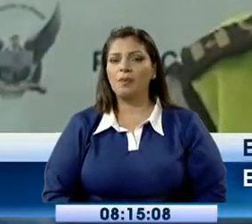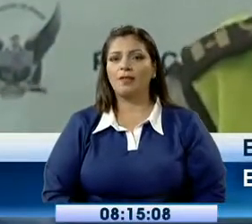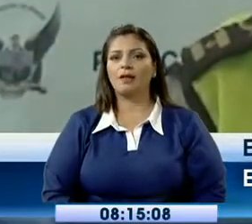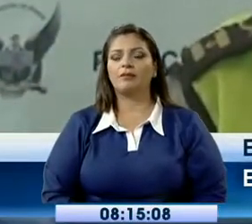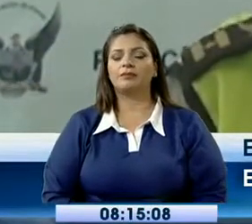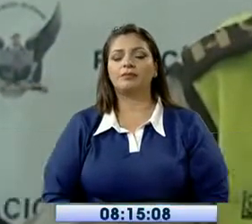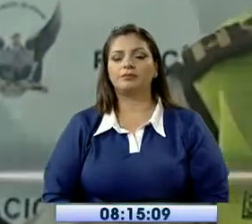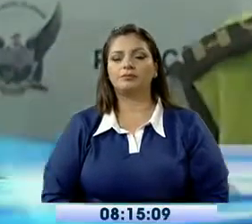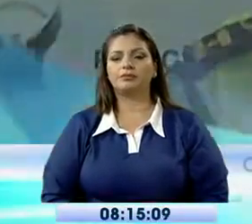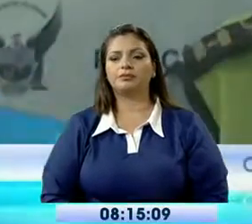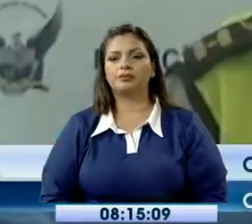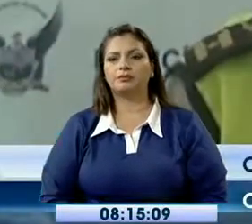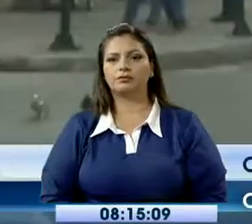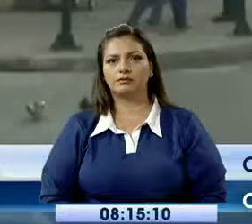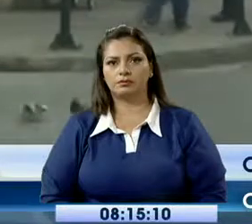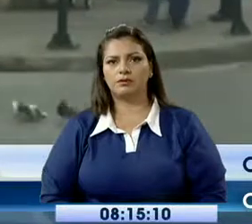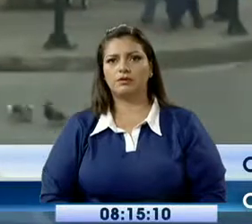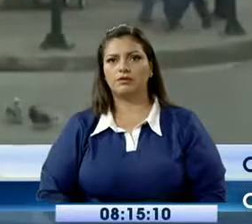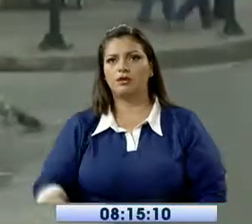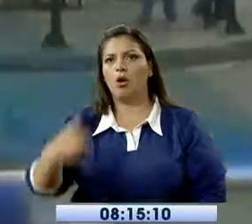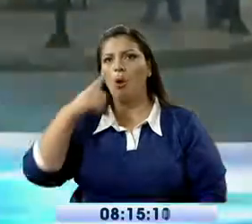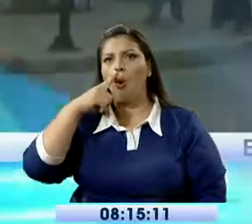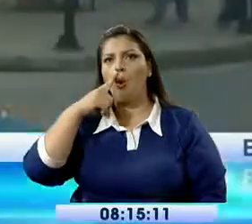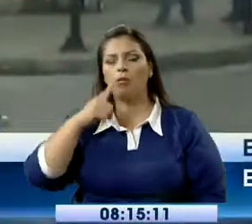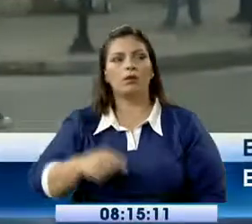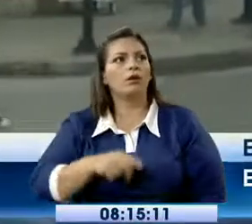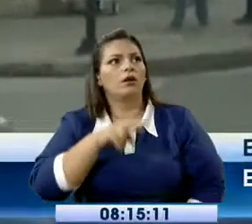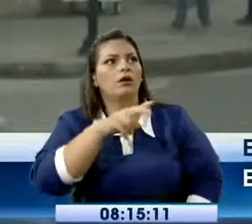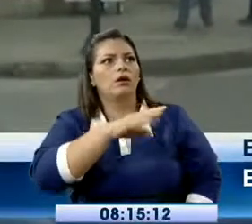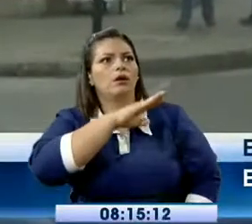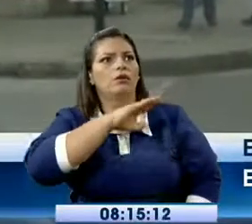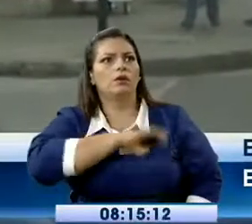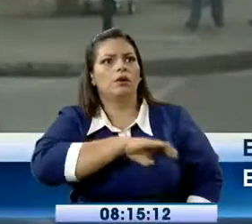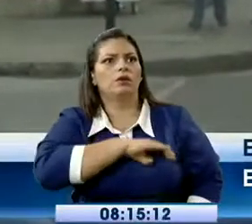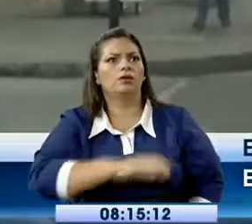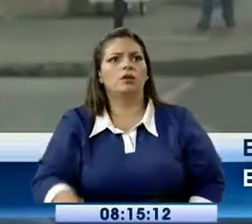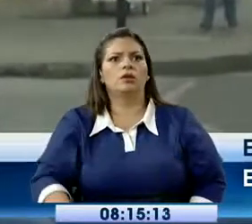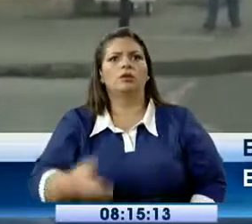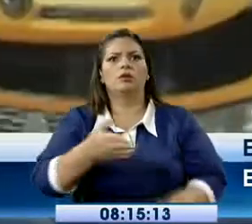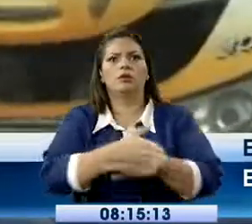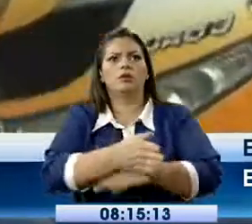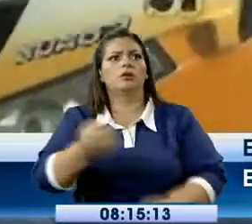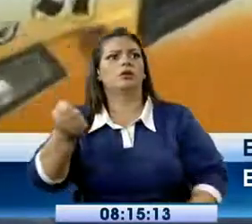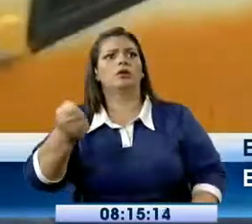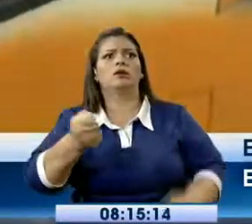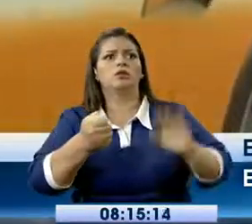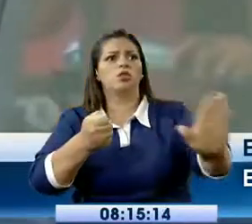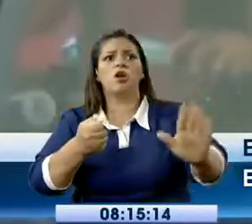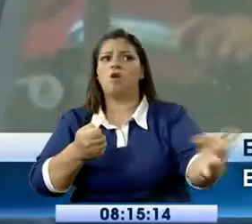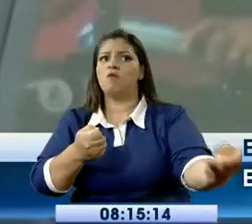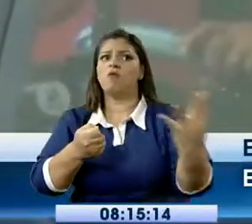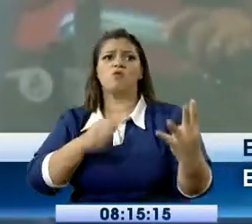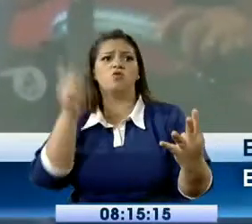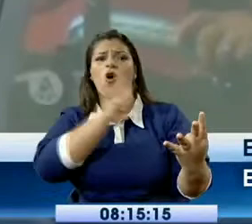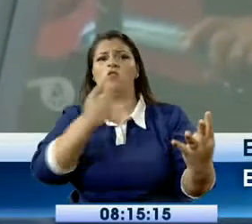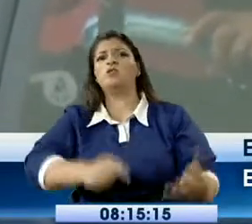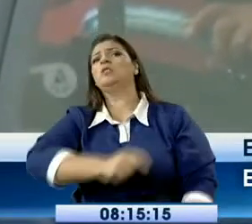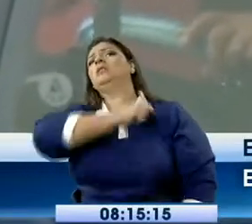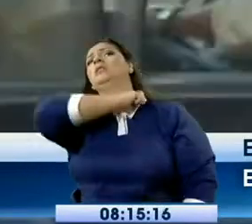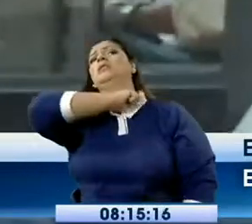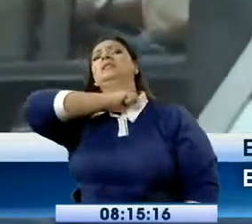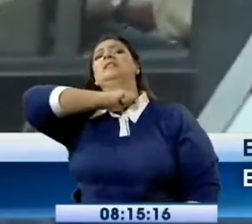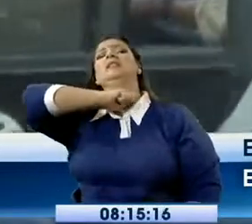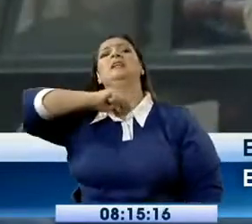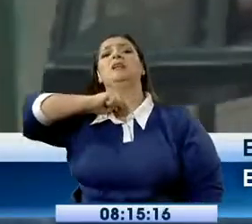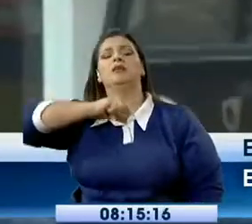una incisión para presuntamente aparecer como parte de los perjudicados dentro del incidente.